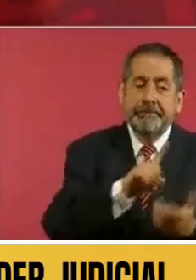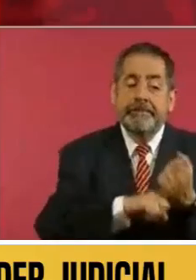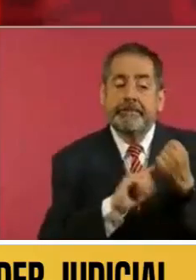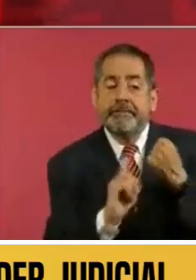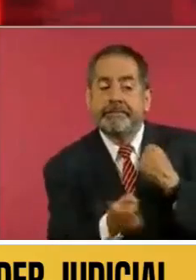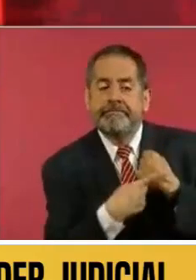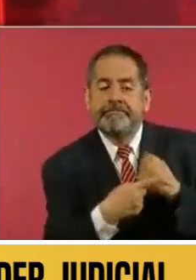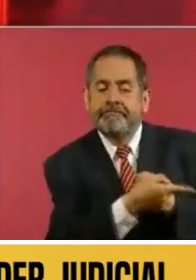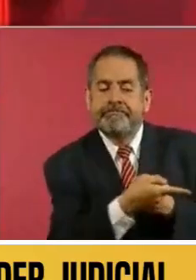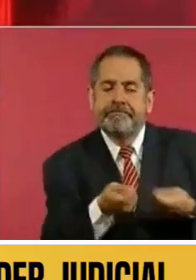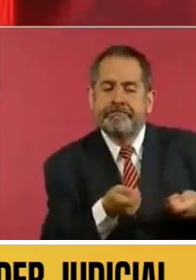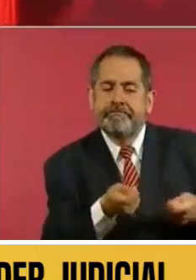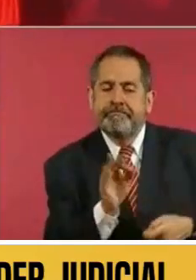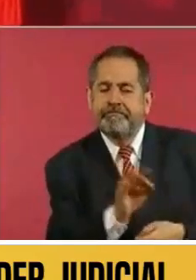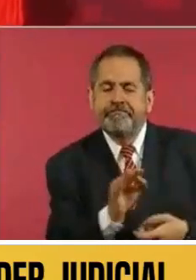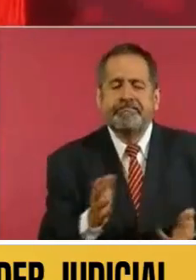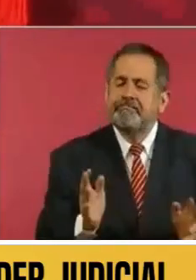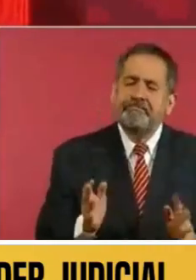porque